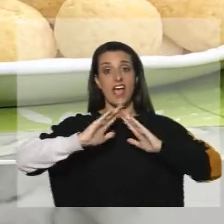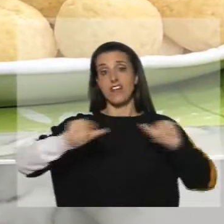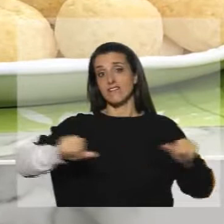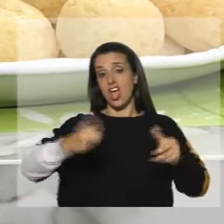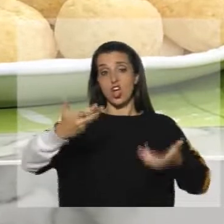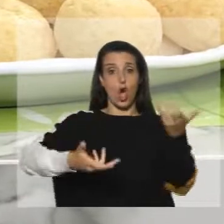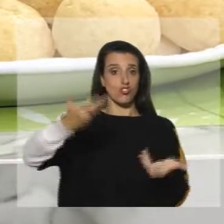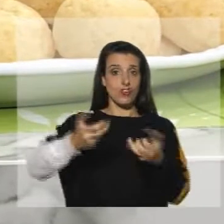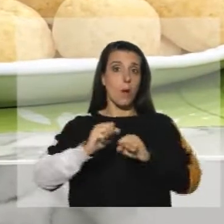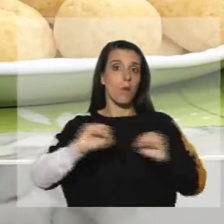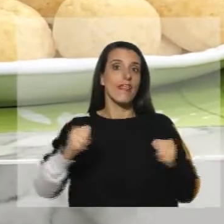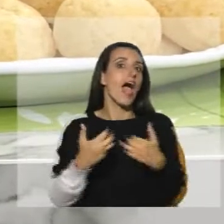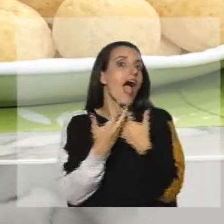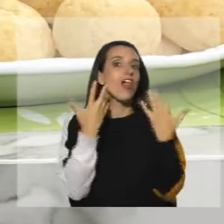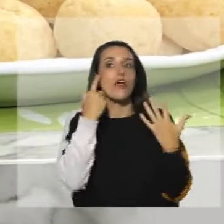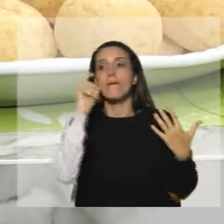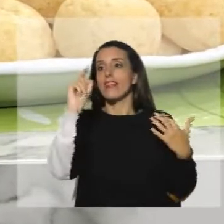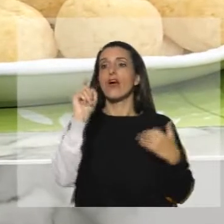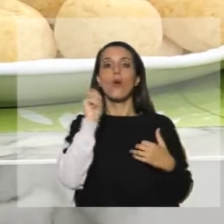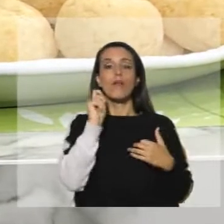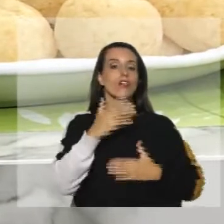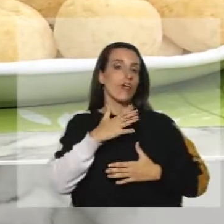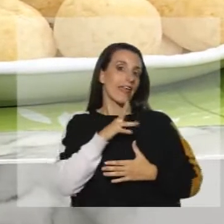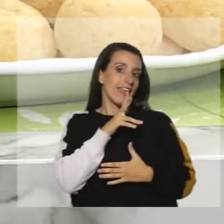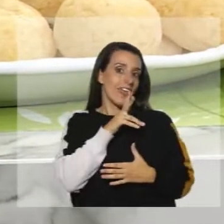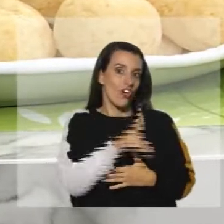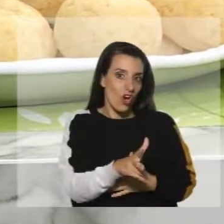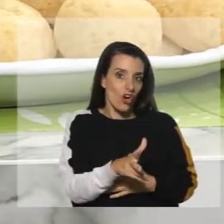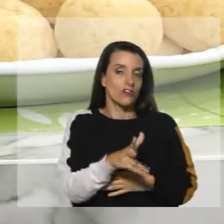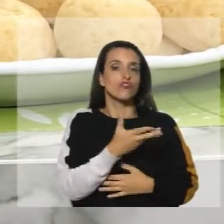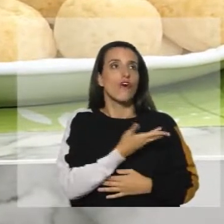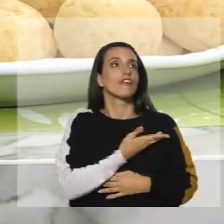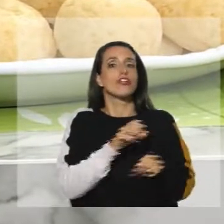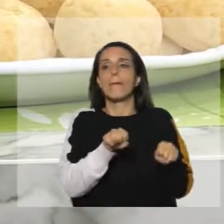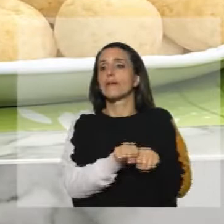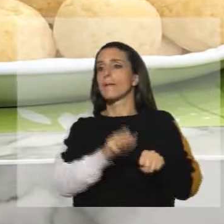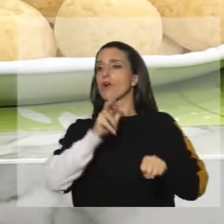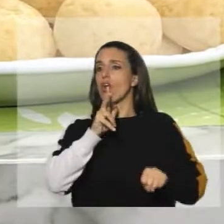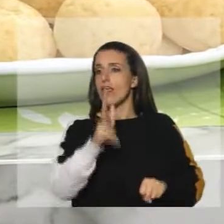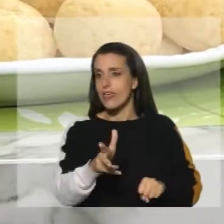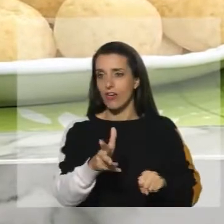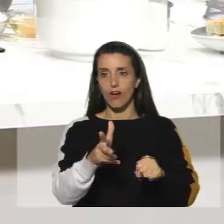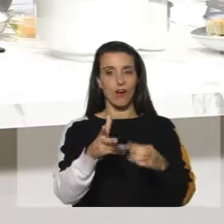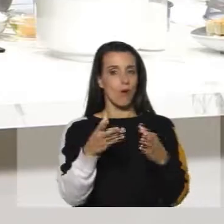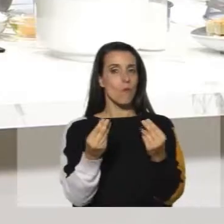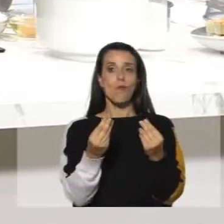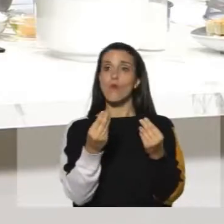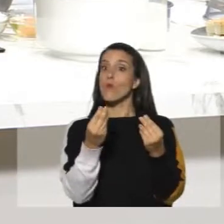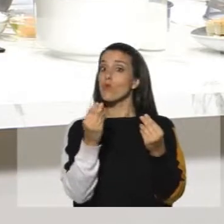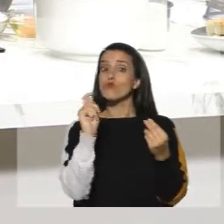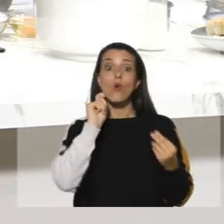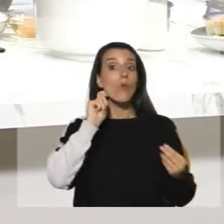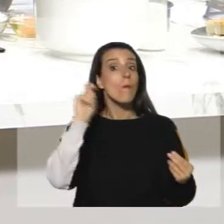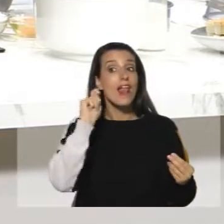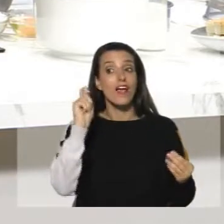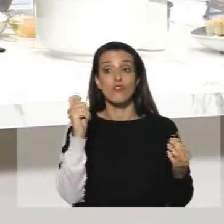cocinar, digo, bueno, algo voy a hacer para el cumpleaños. Exacto, yo tengo de muchos los niños. Cumpleaños este fin de sobrino, semana. Sobrino, primo, hijo. Marina, mucho, fin mucho de semana, cumpleaños. Mucho el que cumpleaños